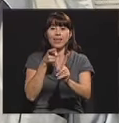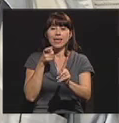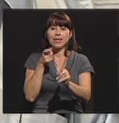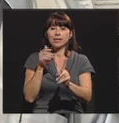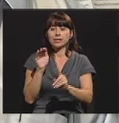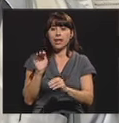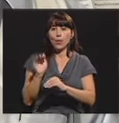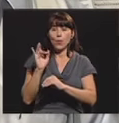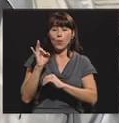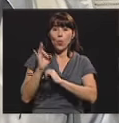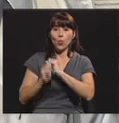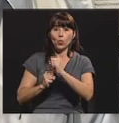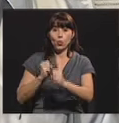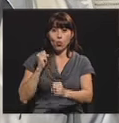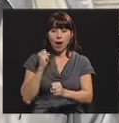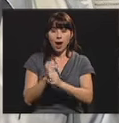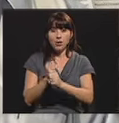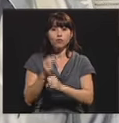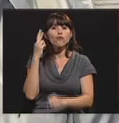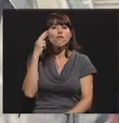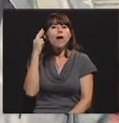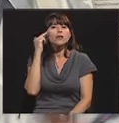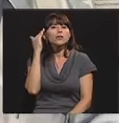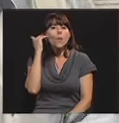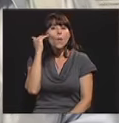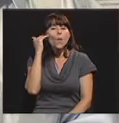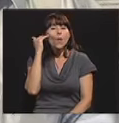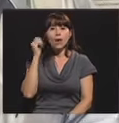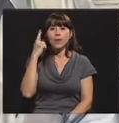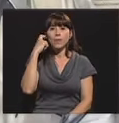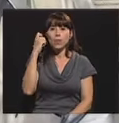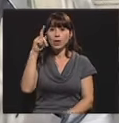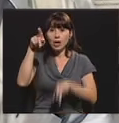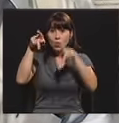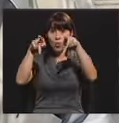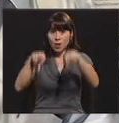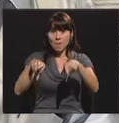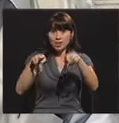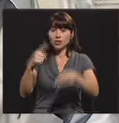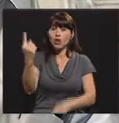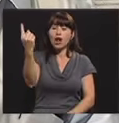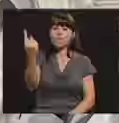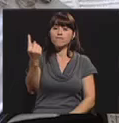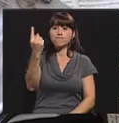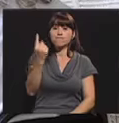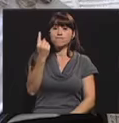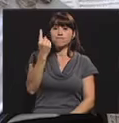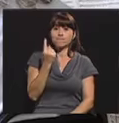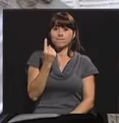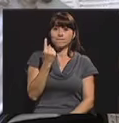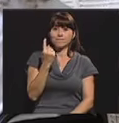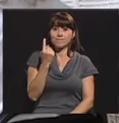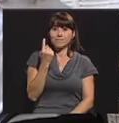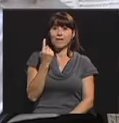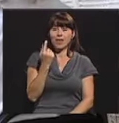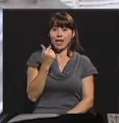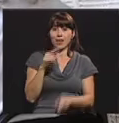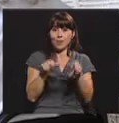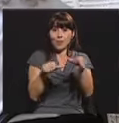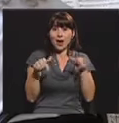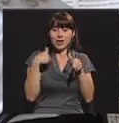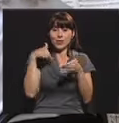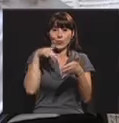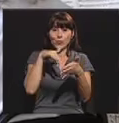años y el motivo fue una persona que llegó a la escuela donde yo cursaba el